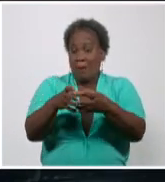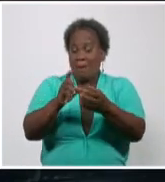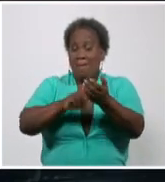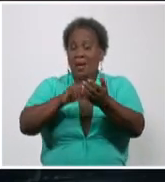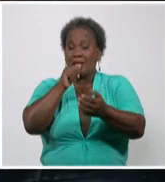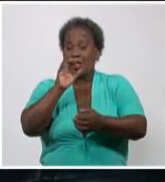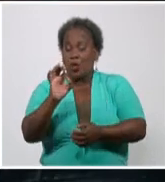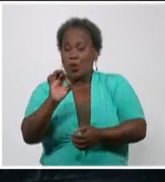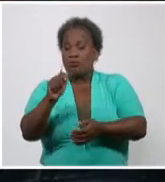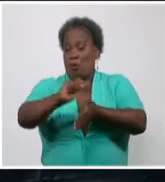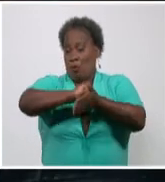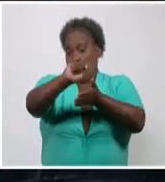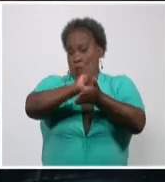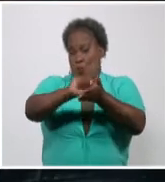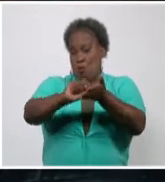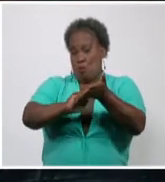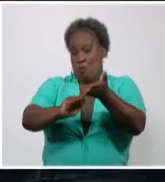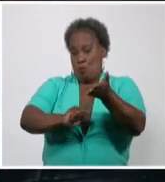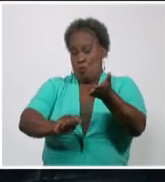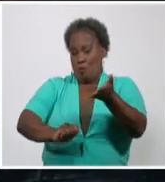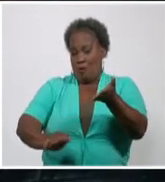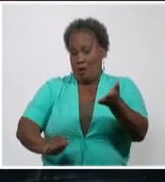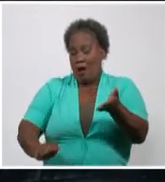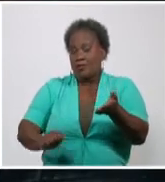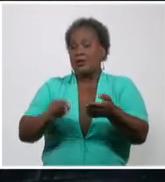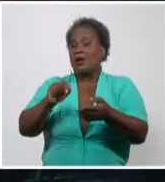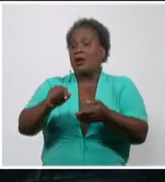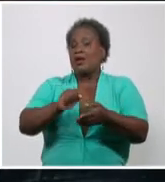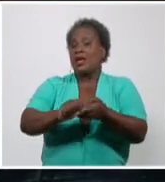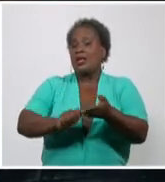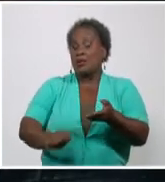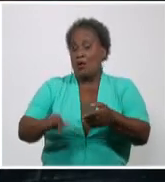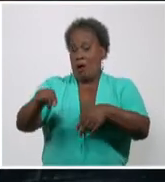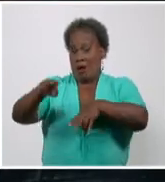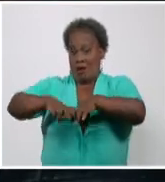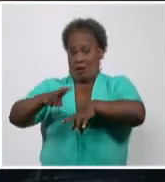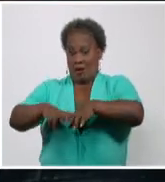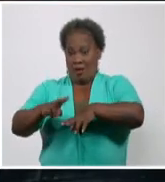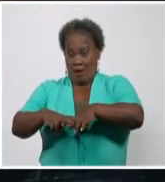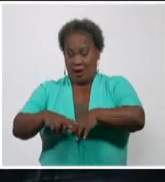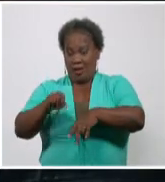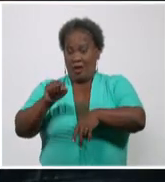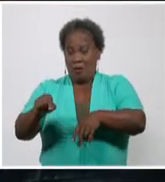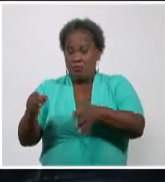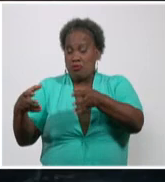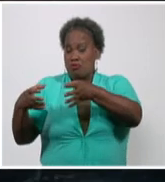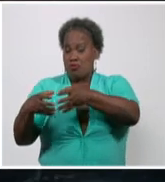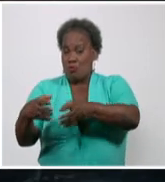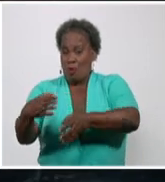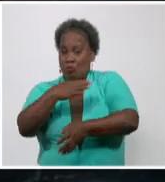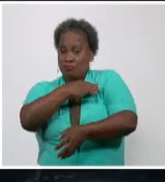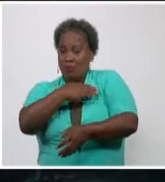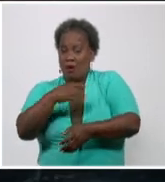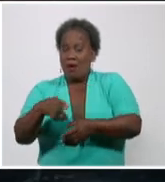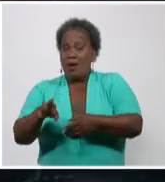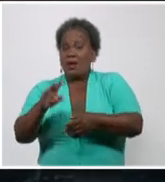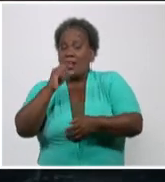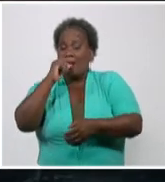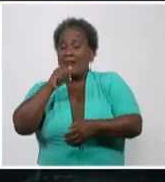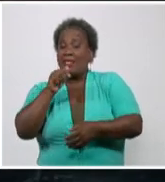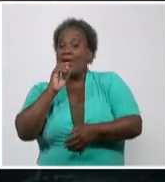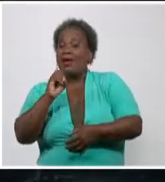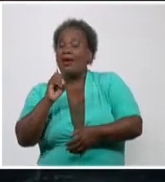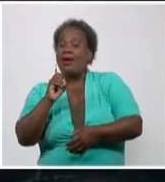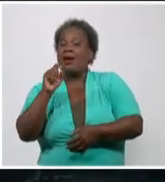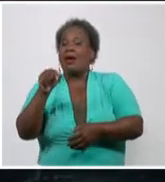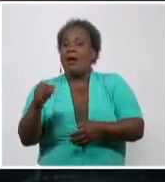presunta carta escrita presuntamente por los negociadores rebeldes aquí en La Habana, donde hablan de todo lo que históricamente se le achaca a la guerrilla.